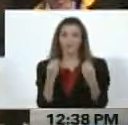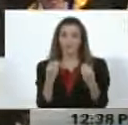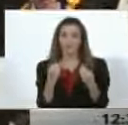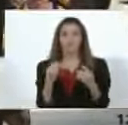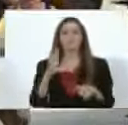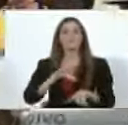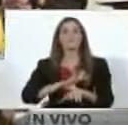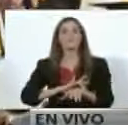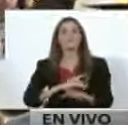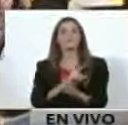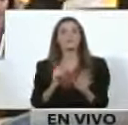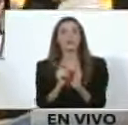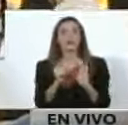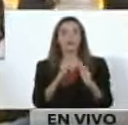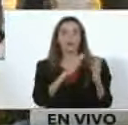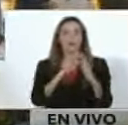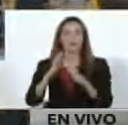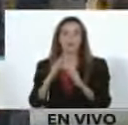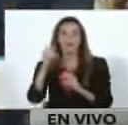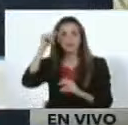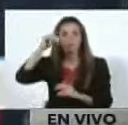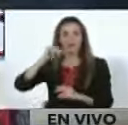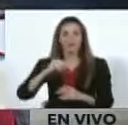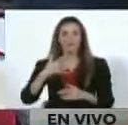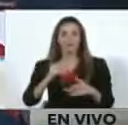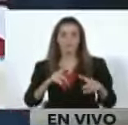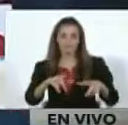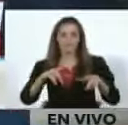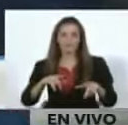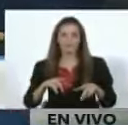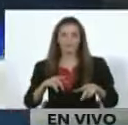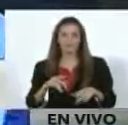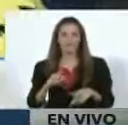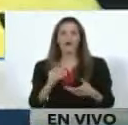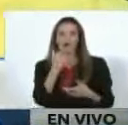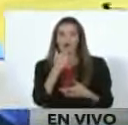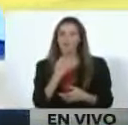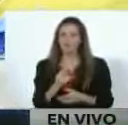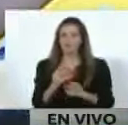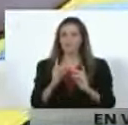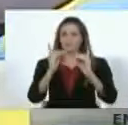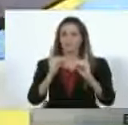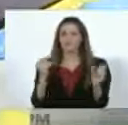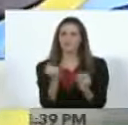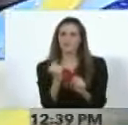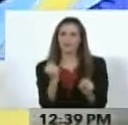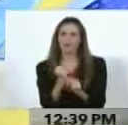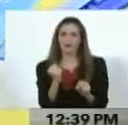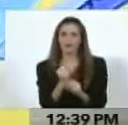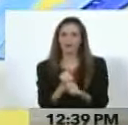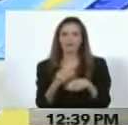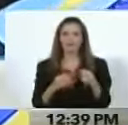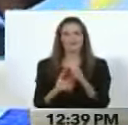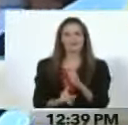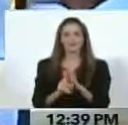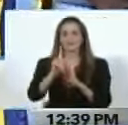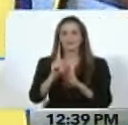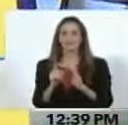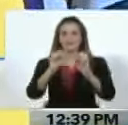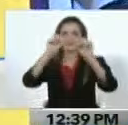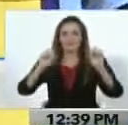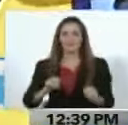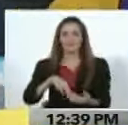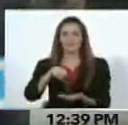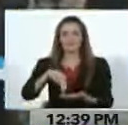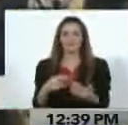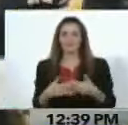médicos integrales comunitarios que el día de hoy van a recibir sus títulos han dispuesto su trabajo a colaborar por el desarrollo del Sistema